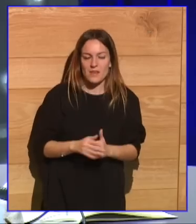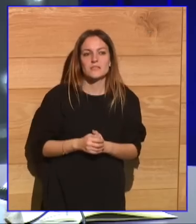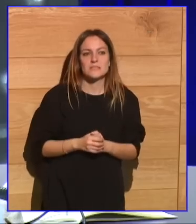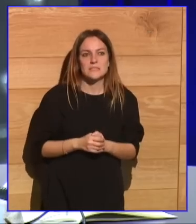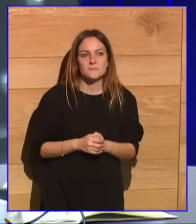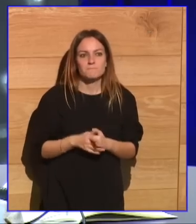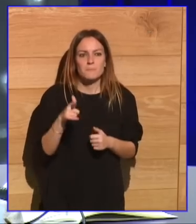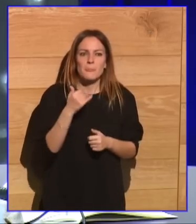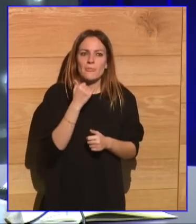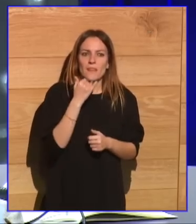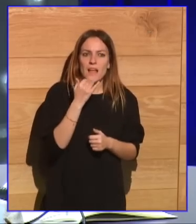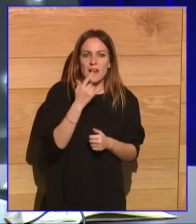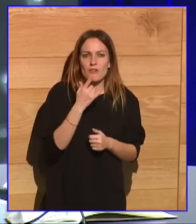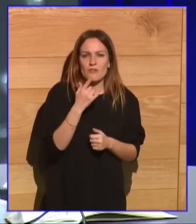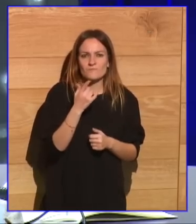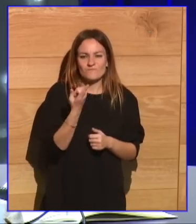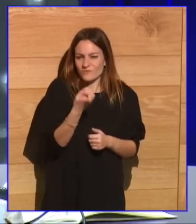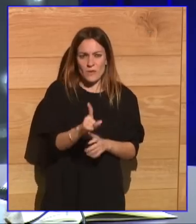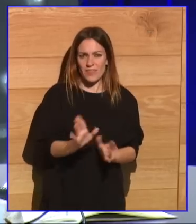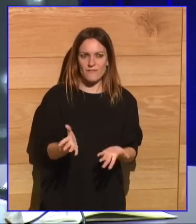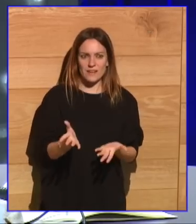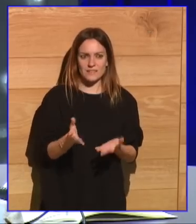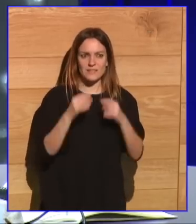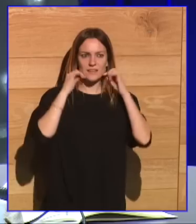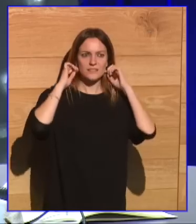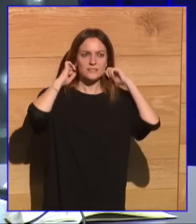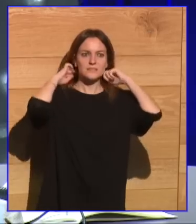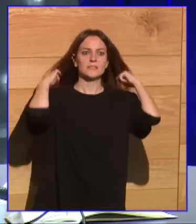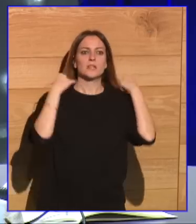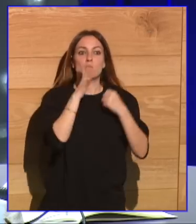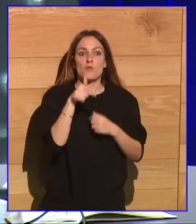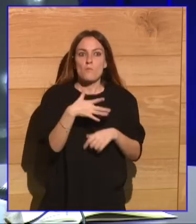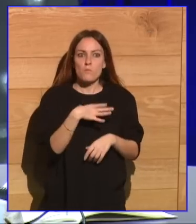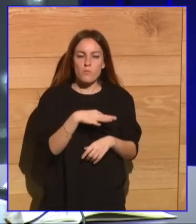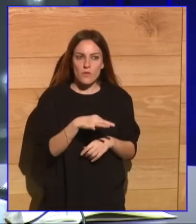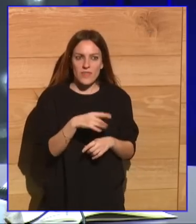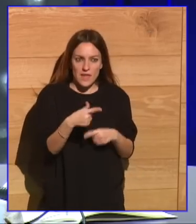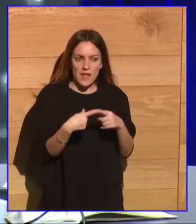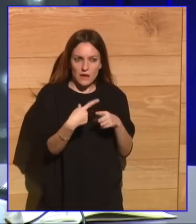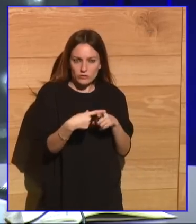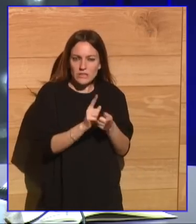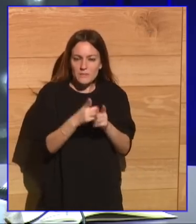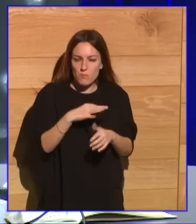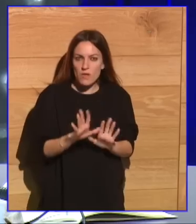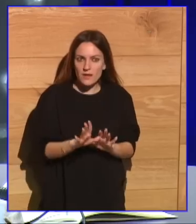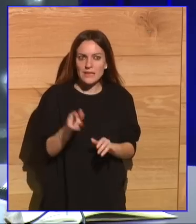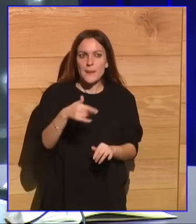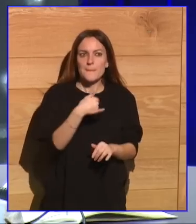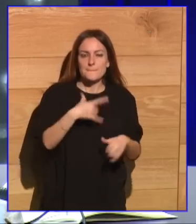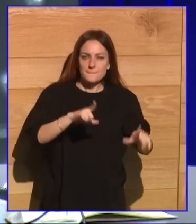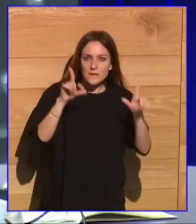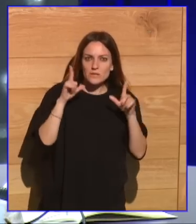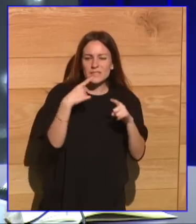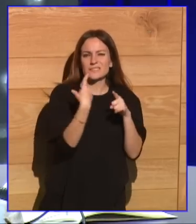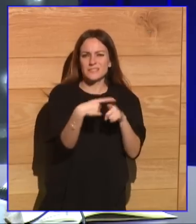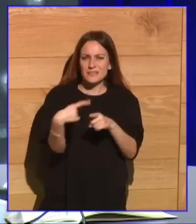resulta extrañamente innecesario, porque ahí es cuando puedes apretar más la tuerca, cuando sin embargo empieza a definir personajes tan diferentes como el